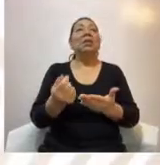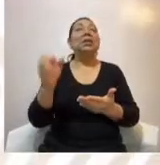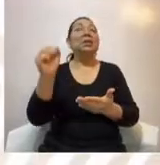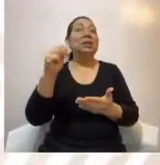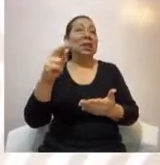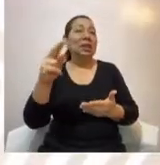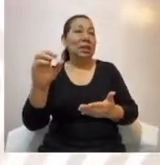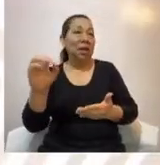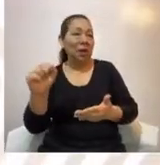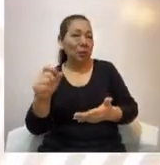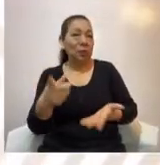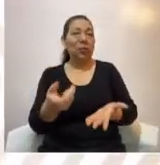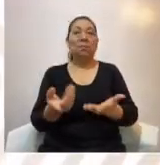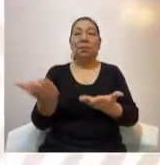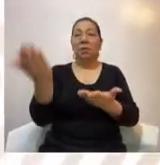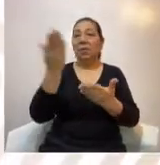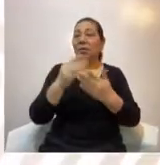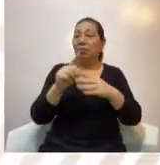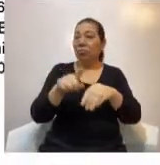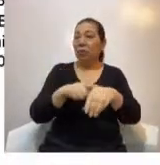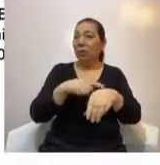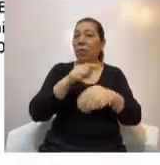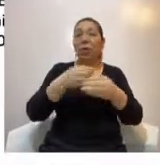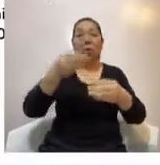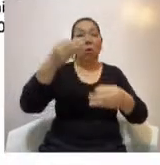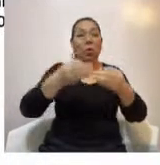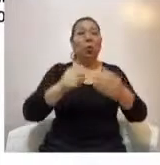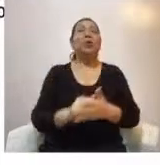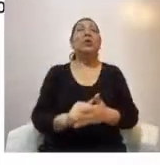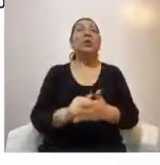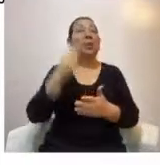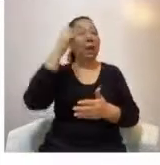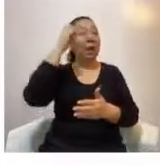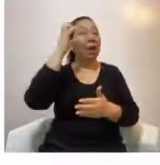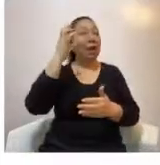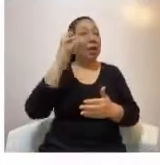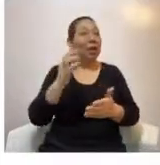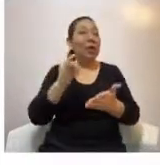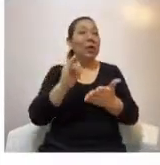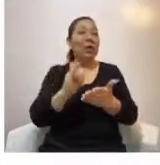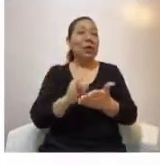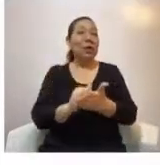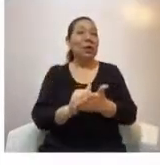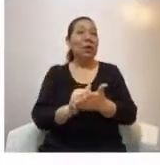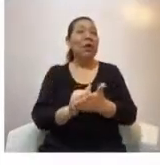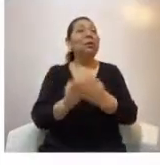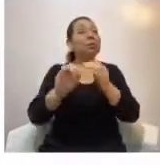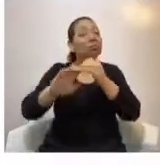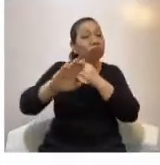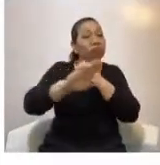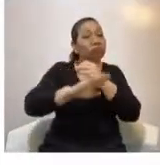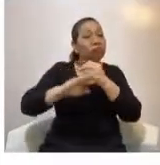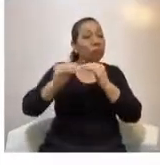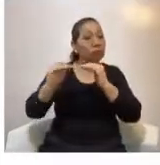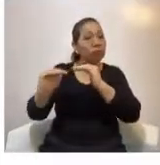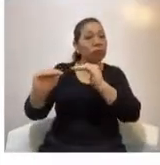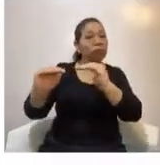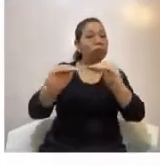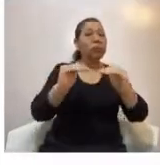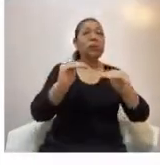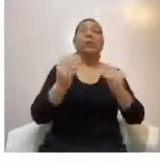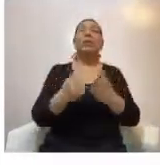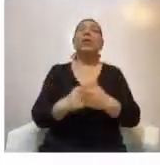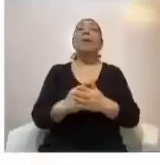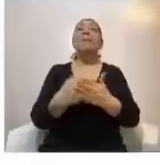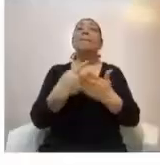la CEDAW, que es citada a lo largo de la sentencia. Creo que esta sentencia consolida una línea que